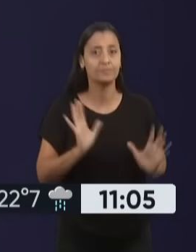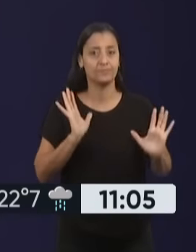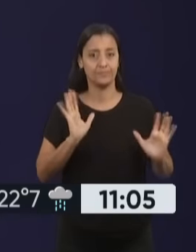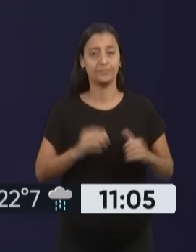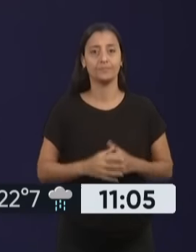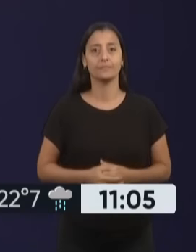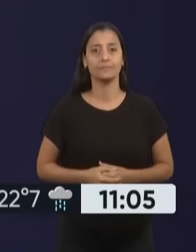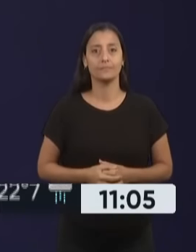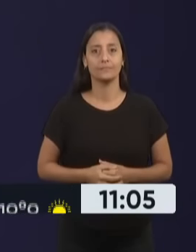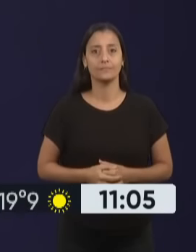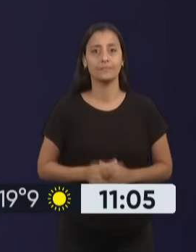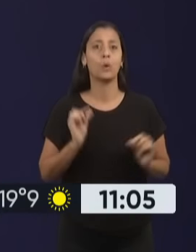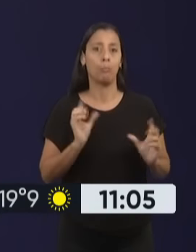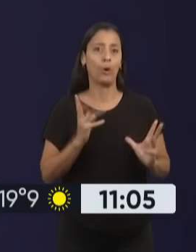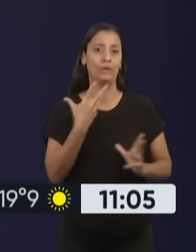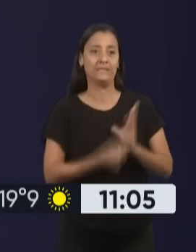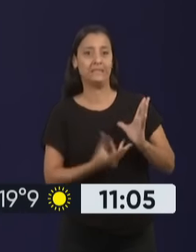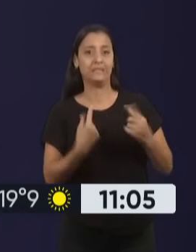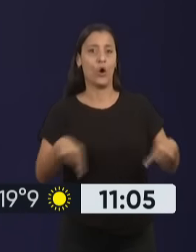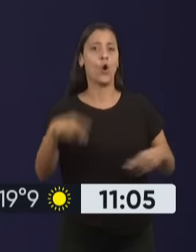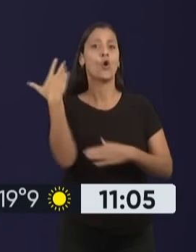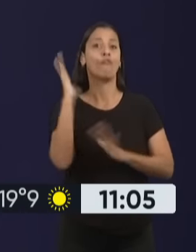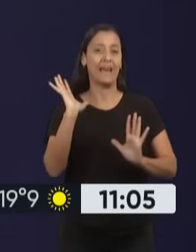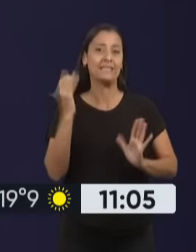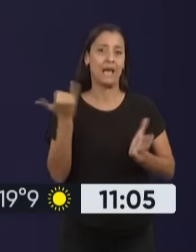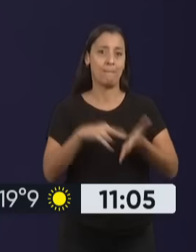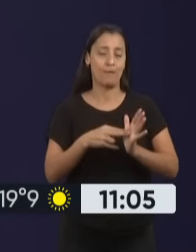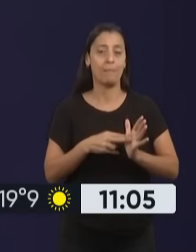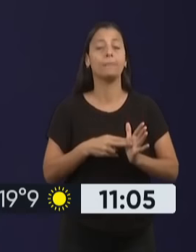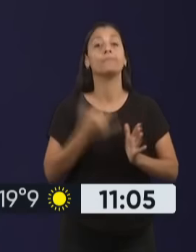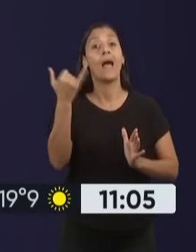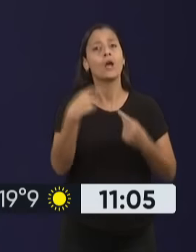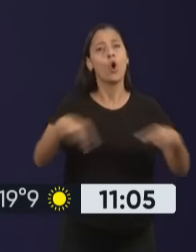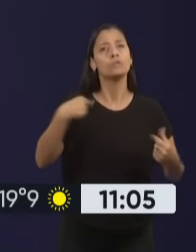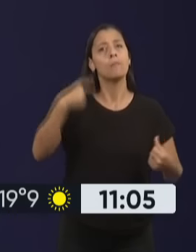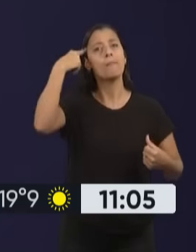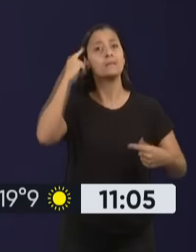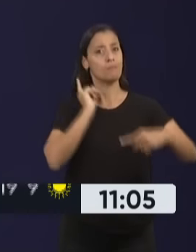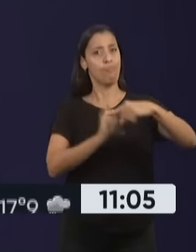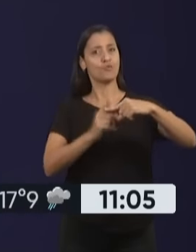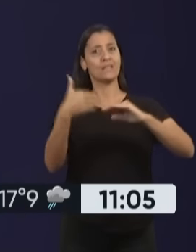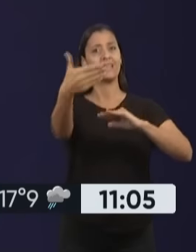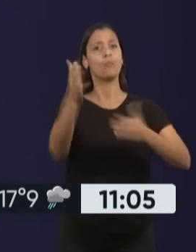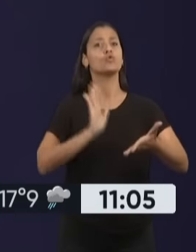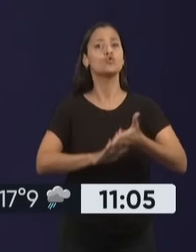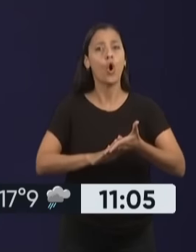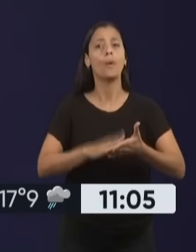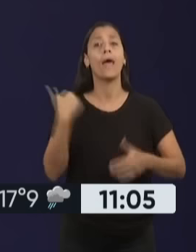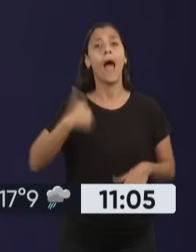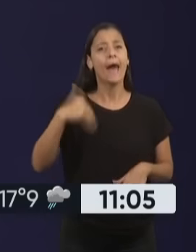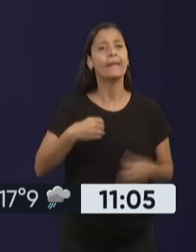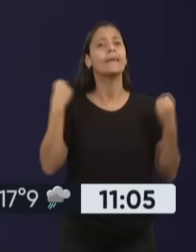seguro un poco accidentada hoy la conferencia destacar las expectativas las buenas expectativas sobre el rumbo de la